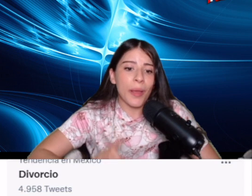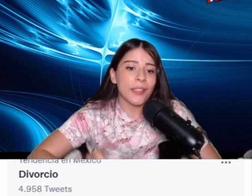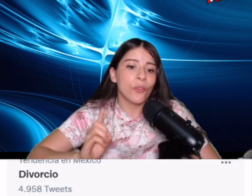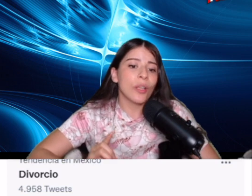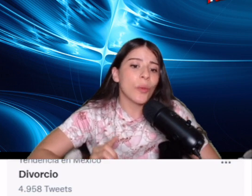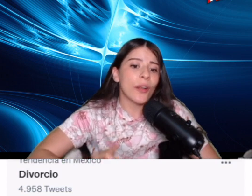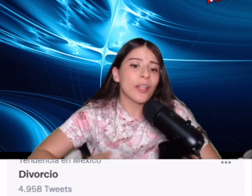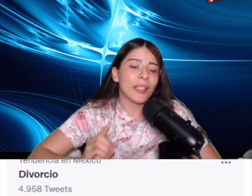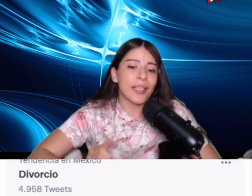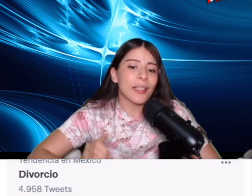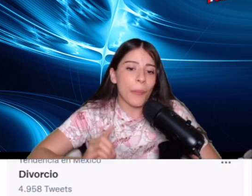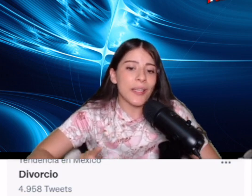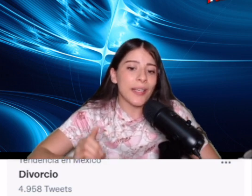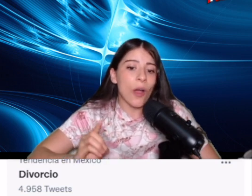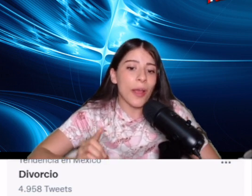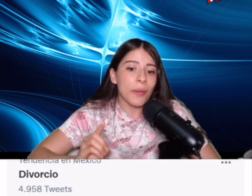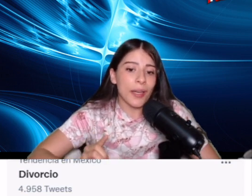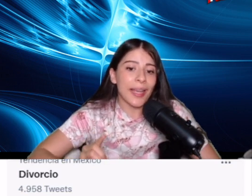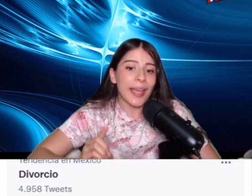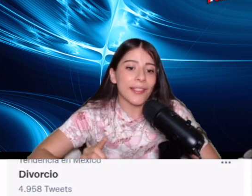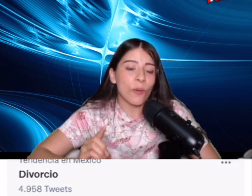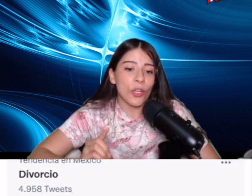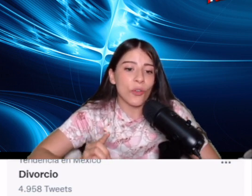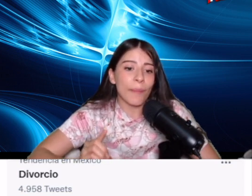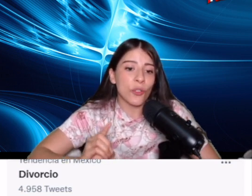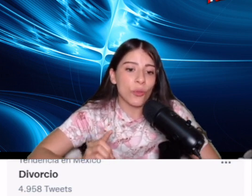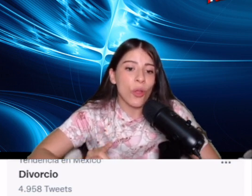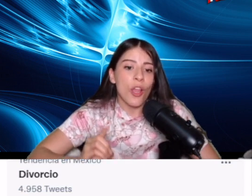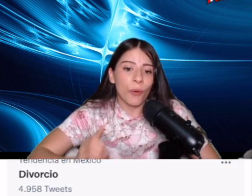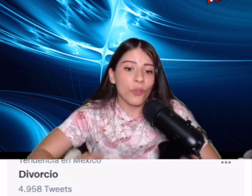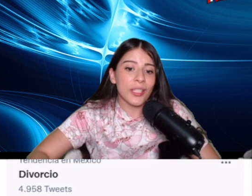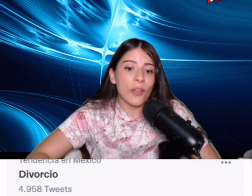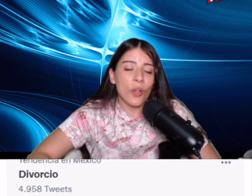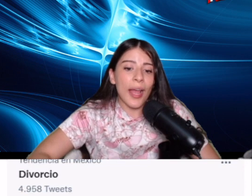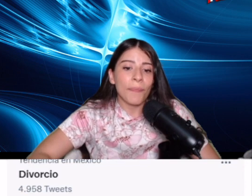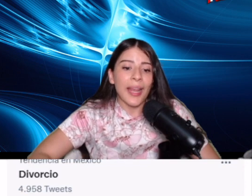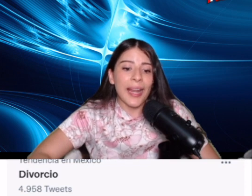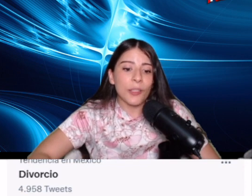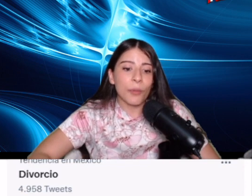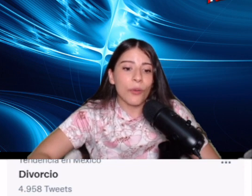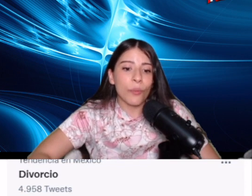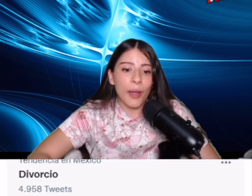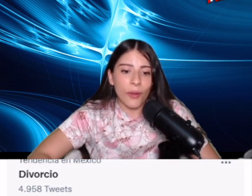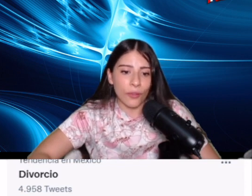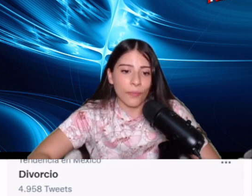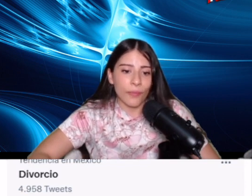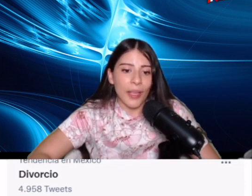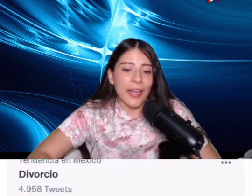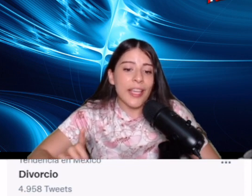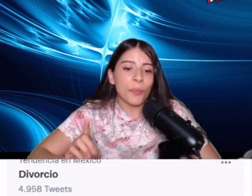por el país, nunca cuidaron de las riquezas del país y ahora vienen a quejarse como niño caprichudo por cosas que nunca les